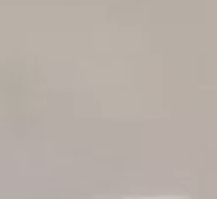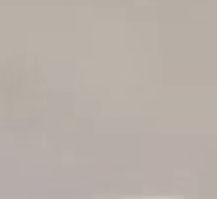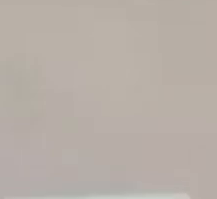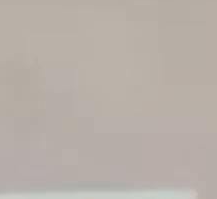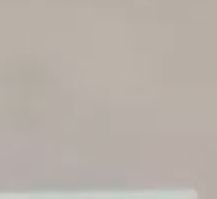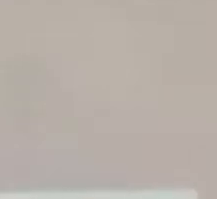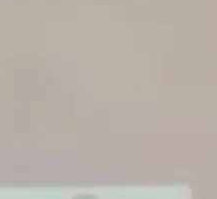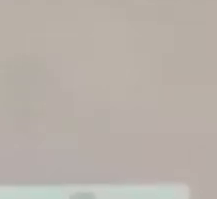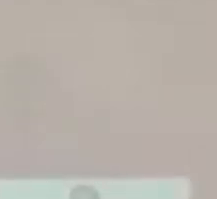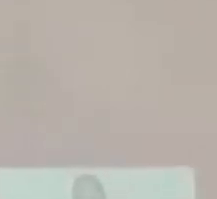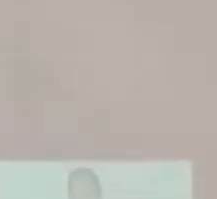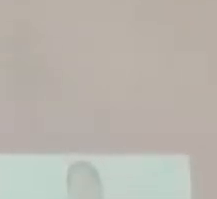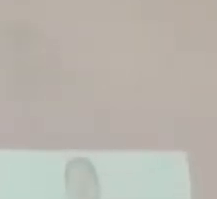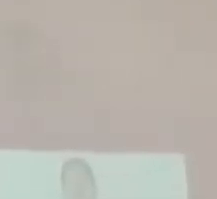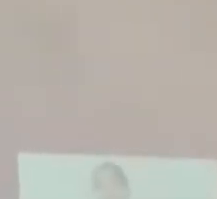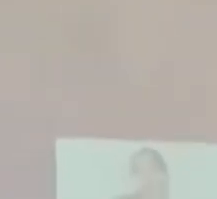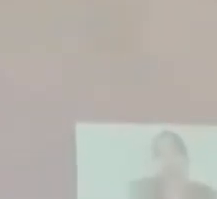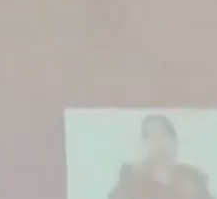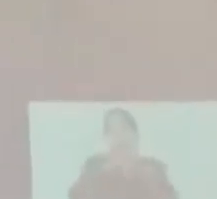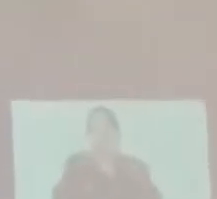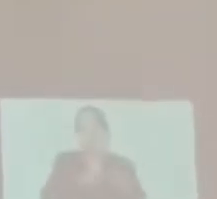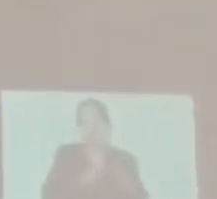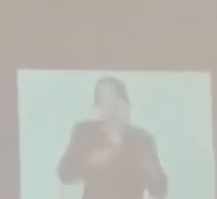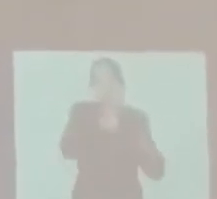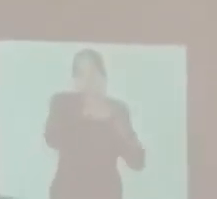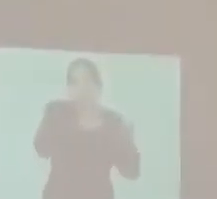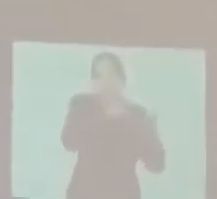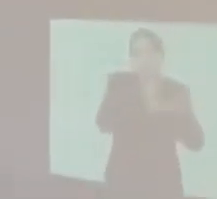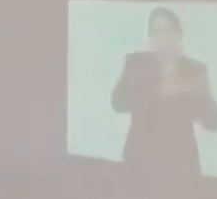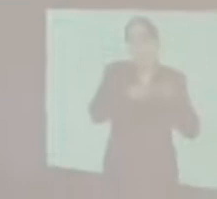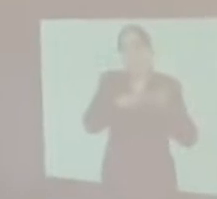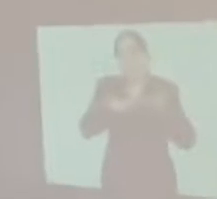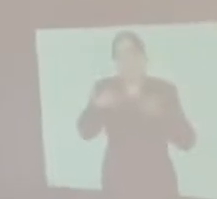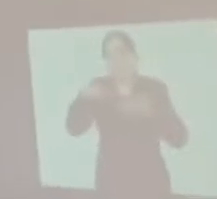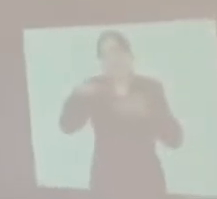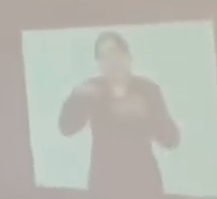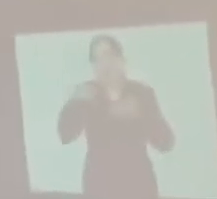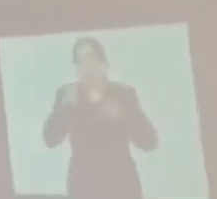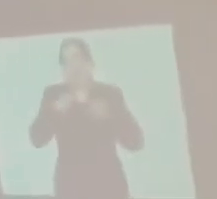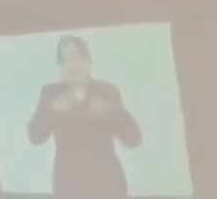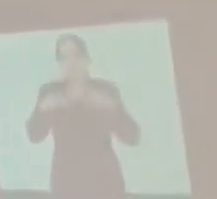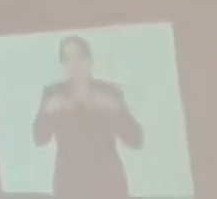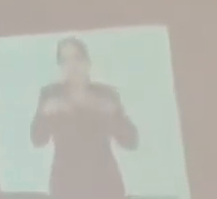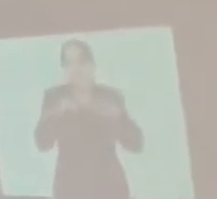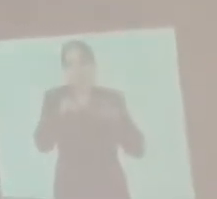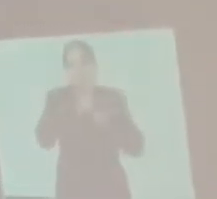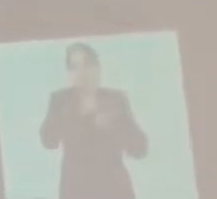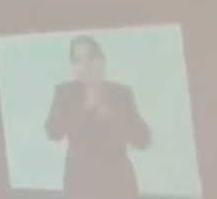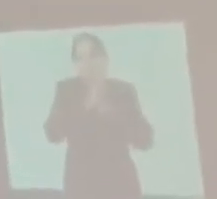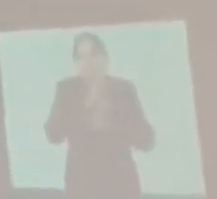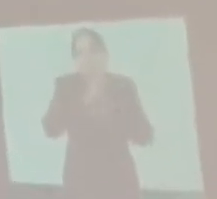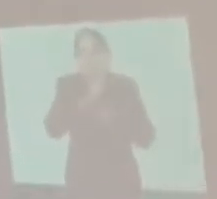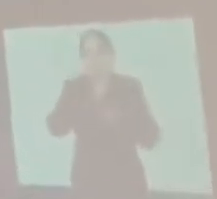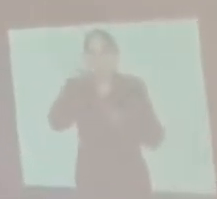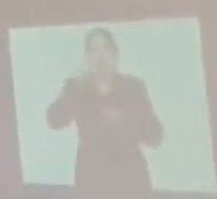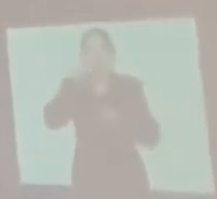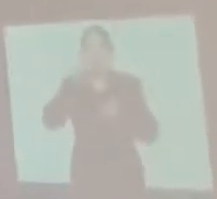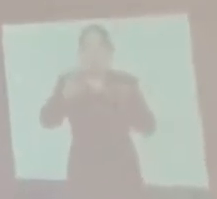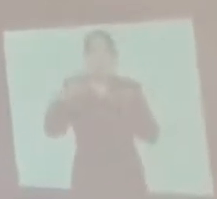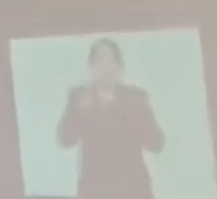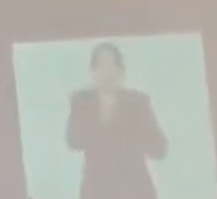habitantes, que después de las difíciles circunstancias y pesares que vivimos con la pandemia, como siempre, salimos